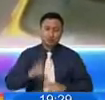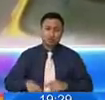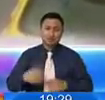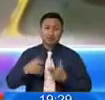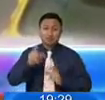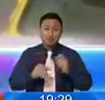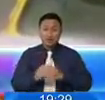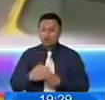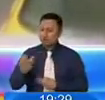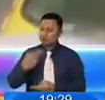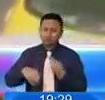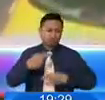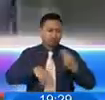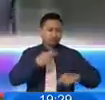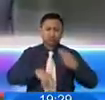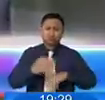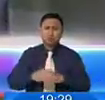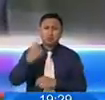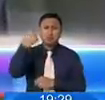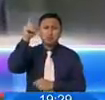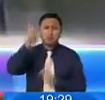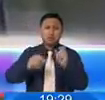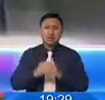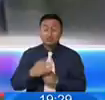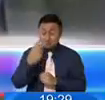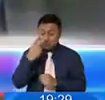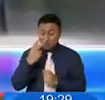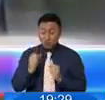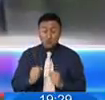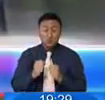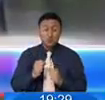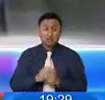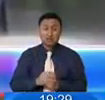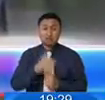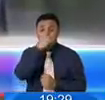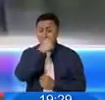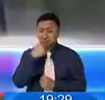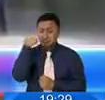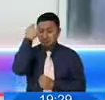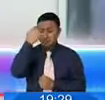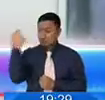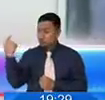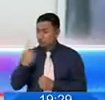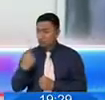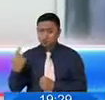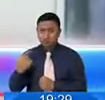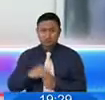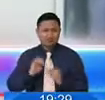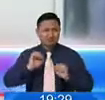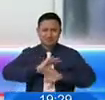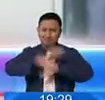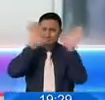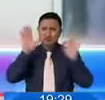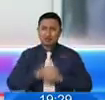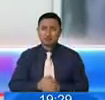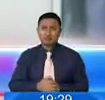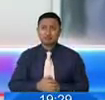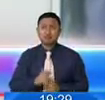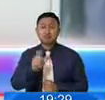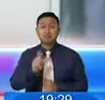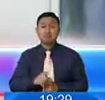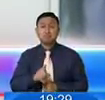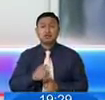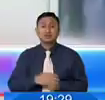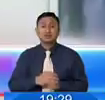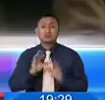y compartieron miles de personas, observaron las escenas violentas, el rostro de la víctima y el victimario son claros, los allegados del